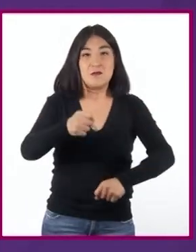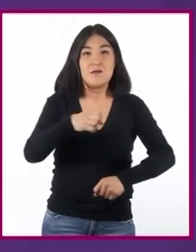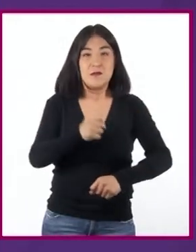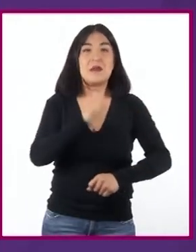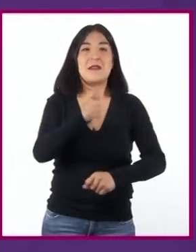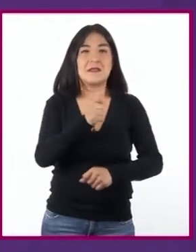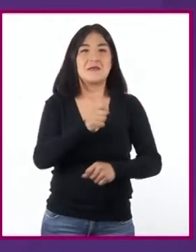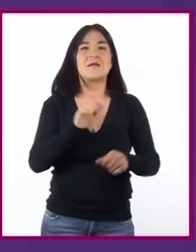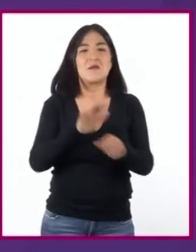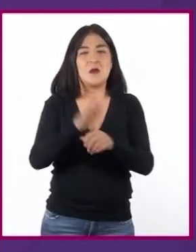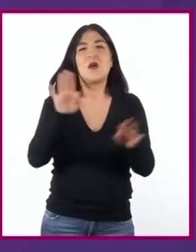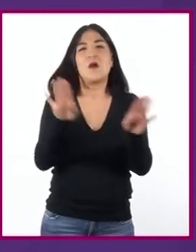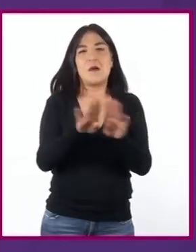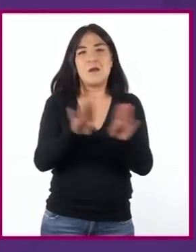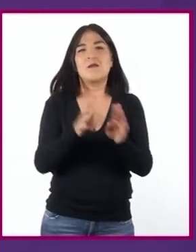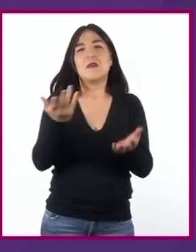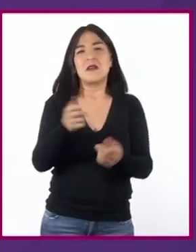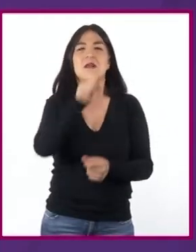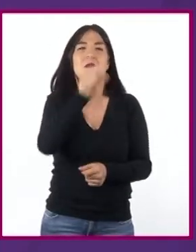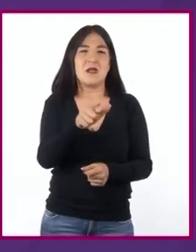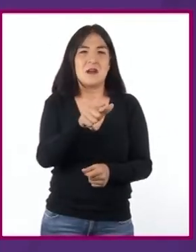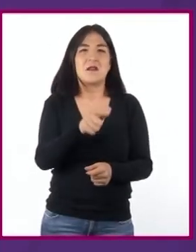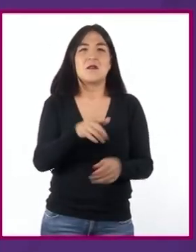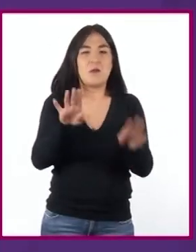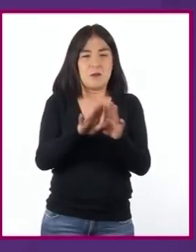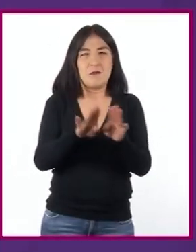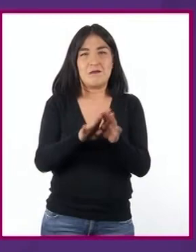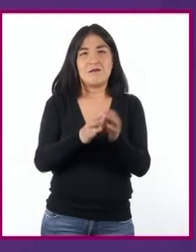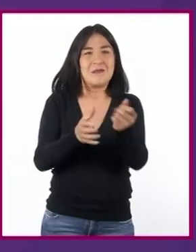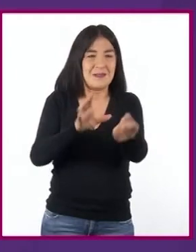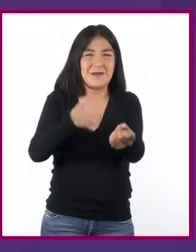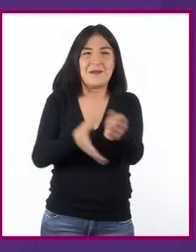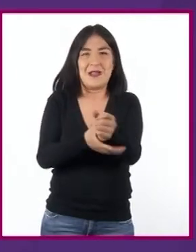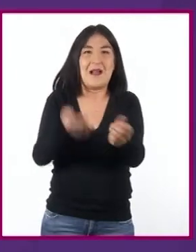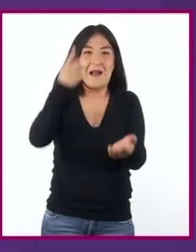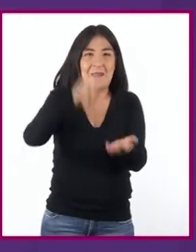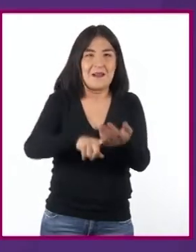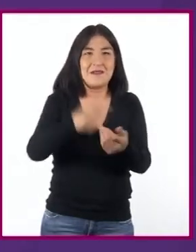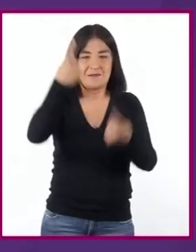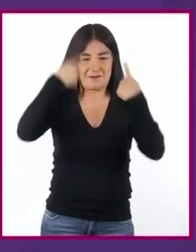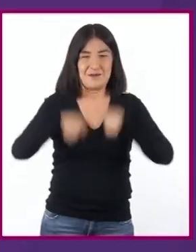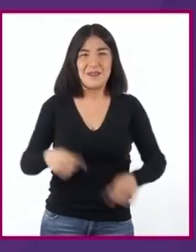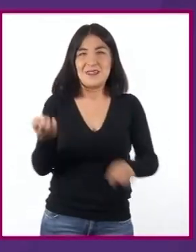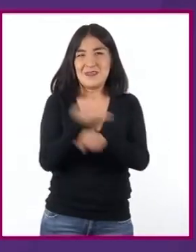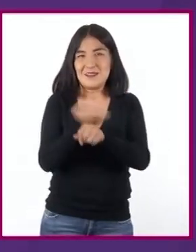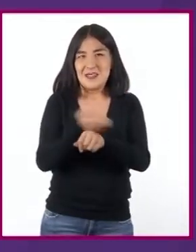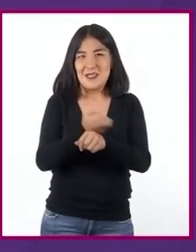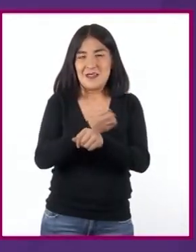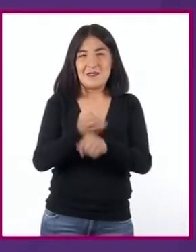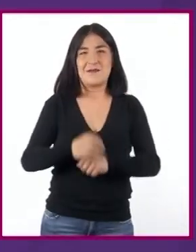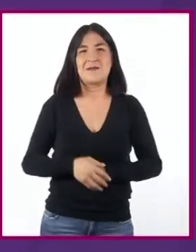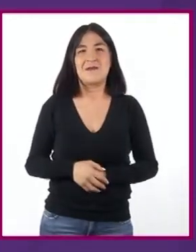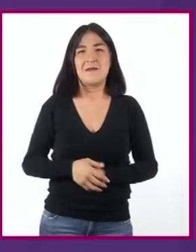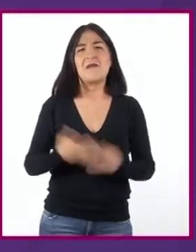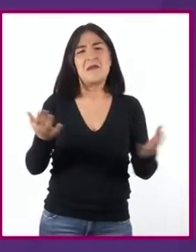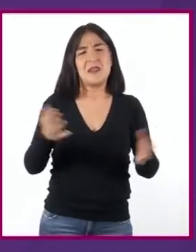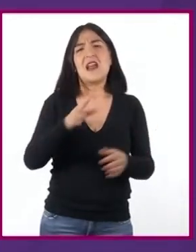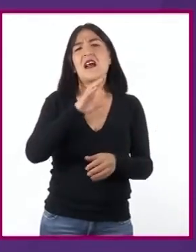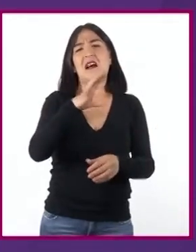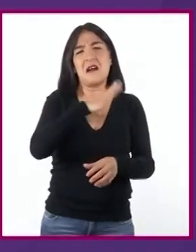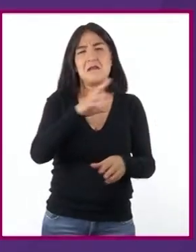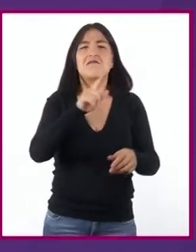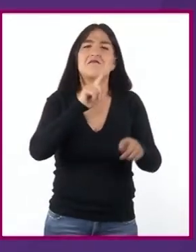medir o tener un equivalente de la presión que se maneja dentro de nuestros vasos sanguíneos. En cualquier parte donde